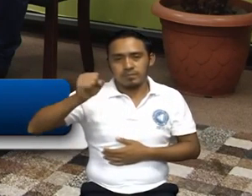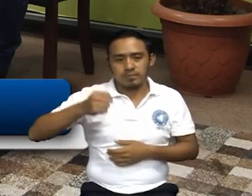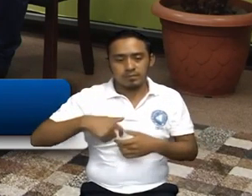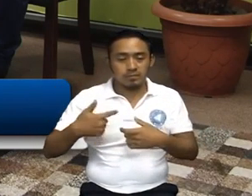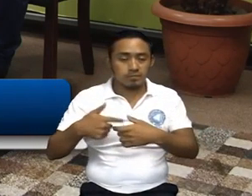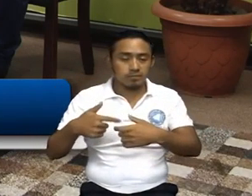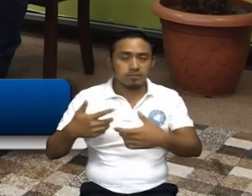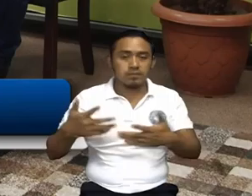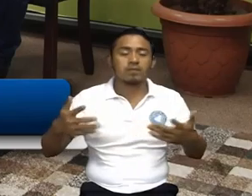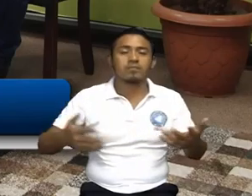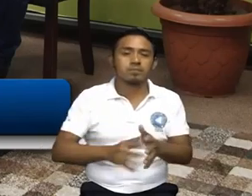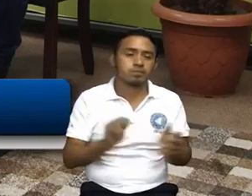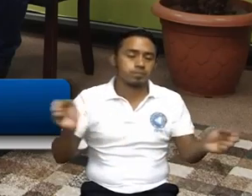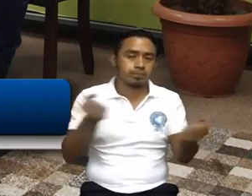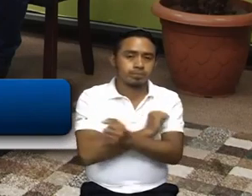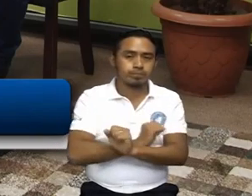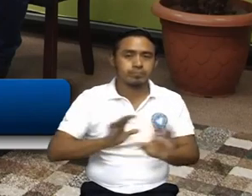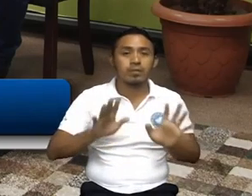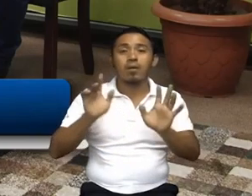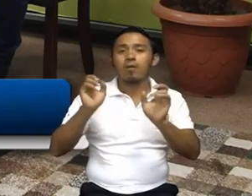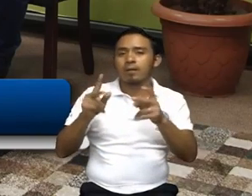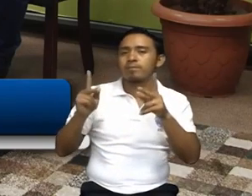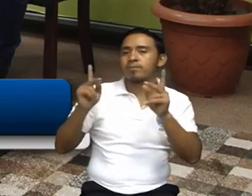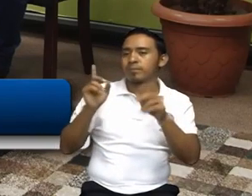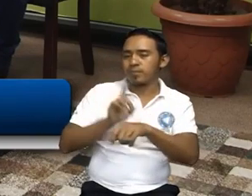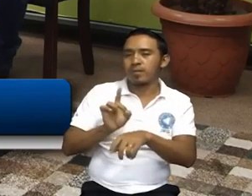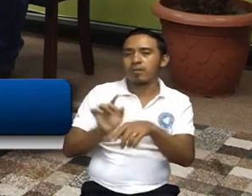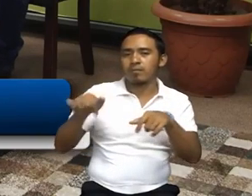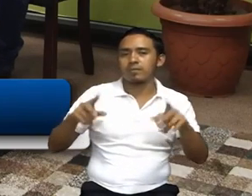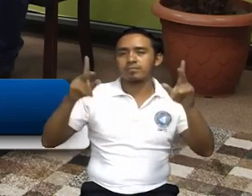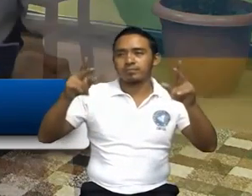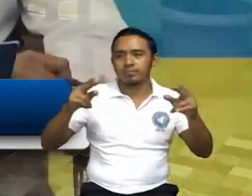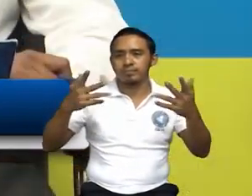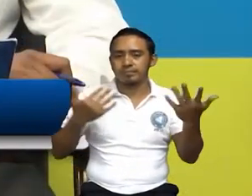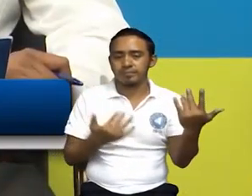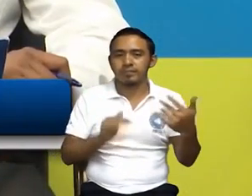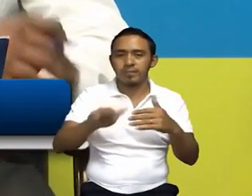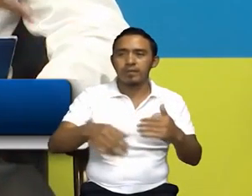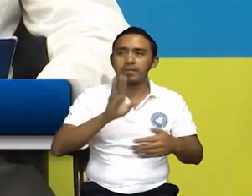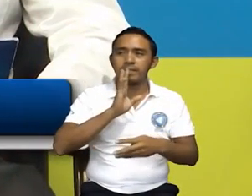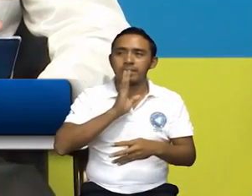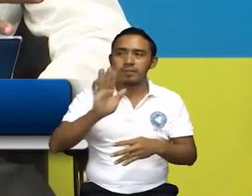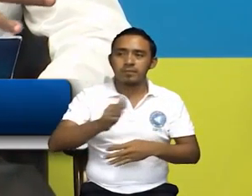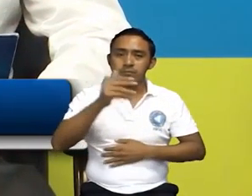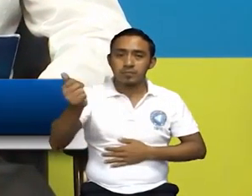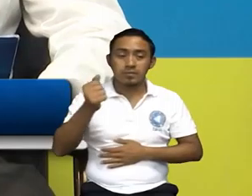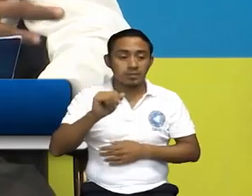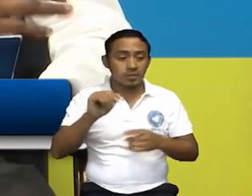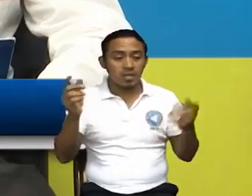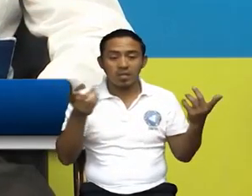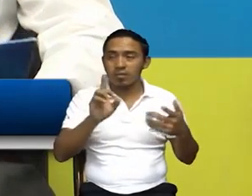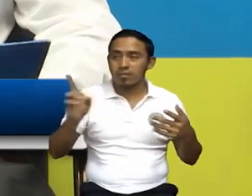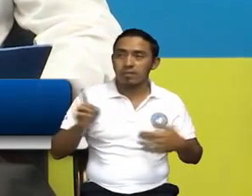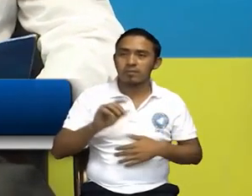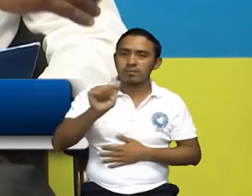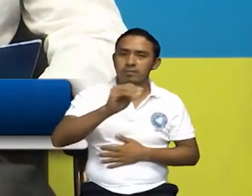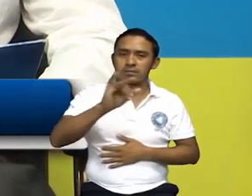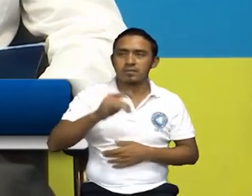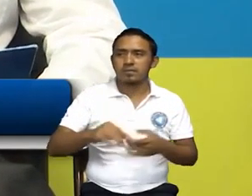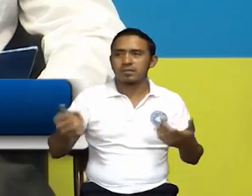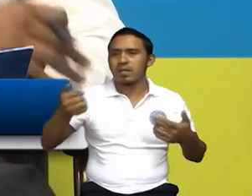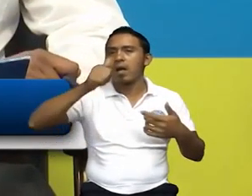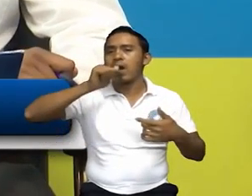puede ocasionar un incendio o una explosión. Ok, doctor, nos vamos a una pausa. Cuando regresemos vamos a hablar de otros accidentes caseros. El